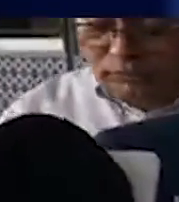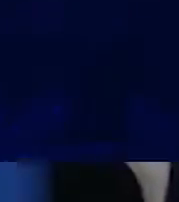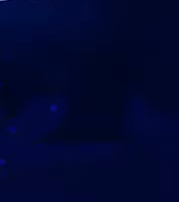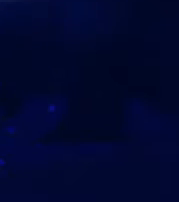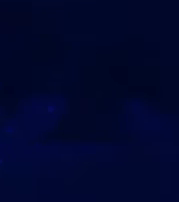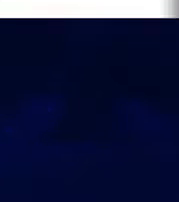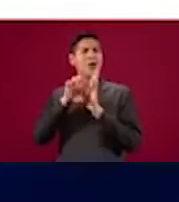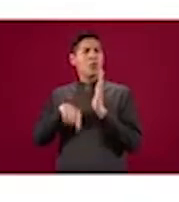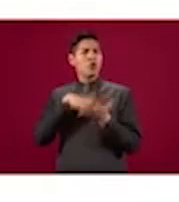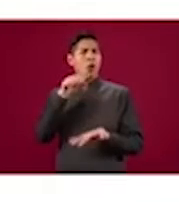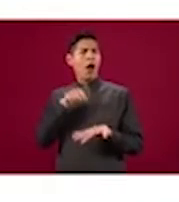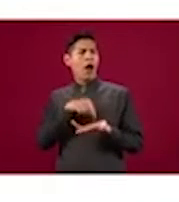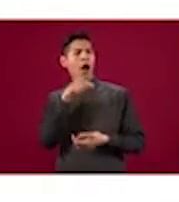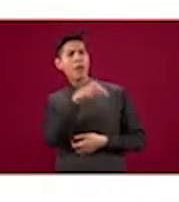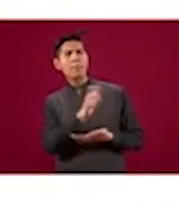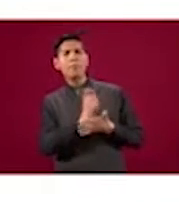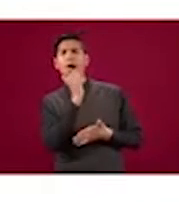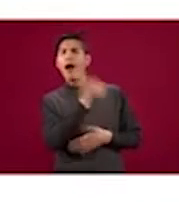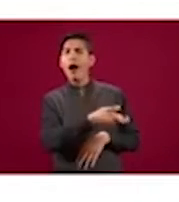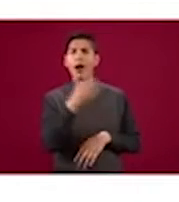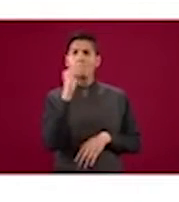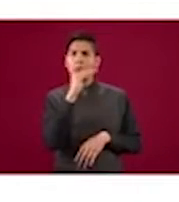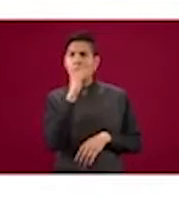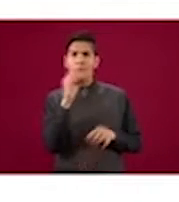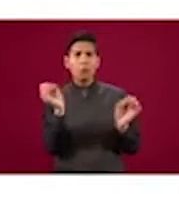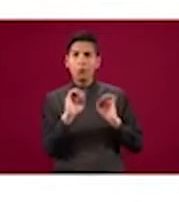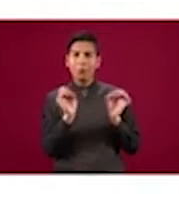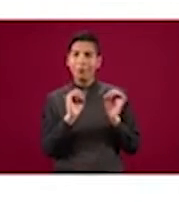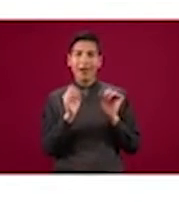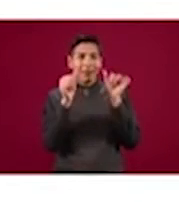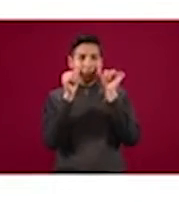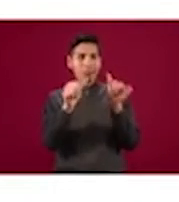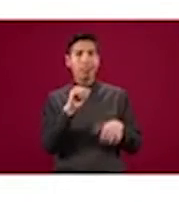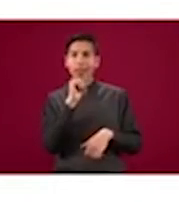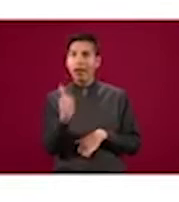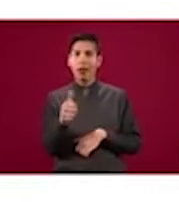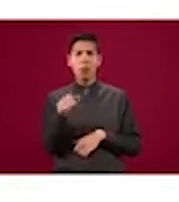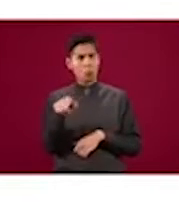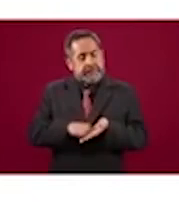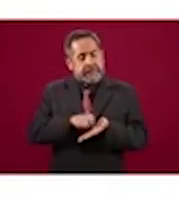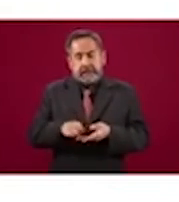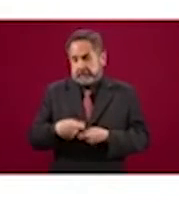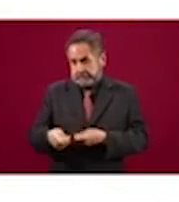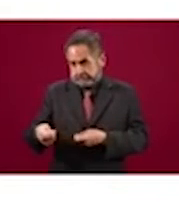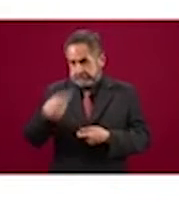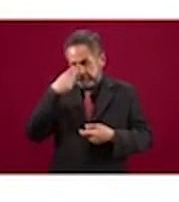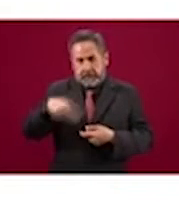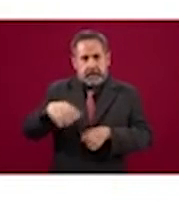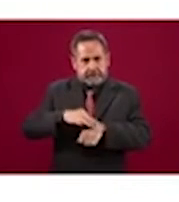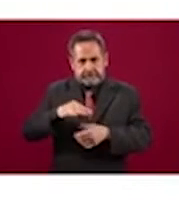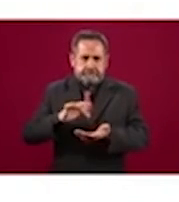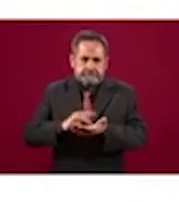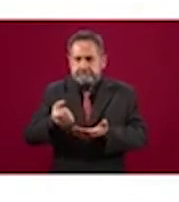Obrador. Se sabe que esta caravana la decidió realizar en esta ciudad cuenqueña, previo a que este domingo sostendrá una asamblea distrital donde